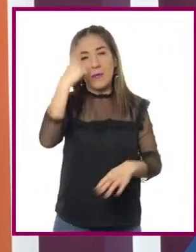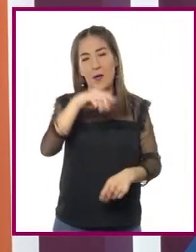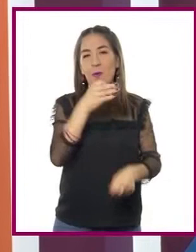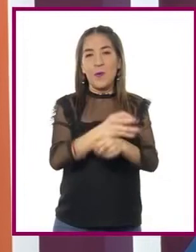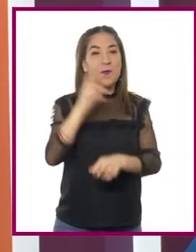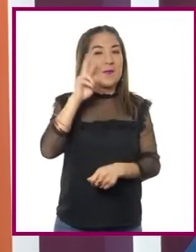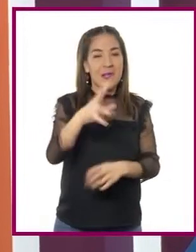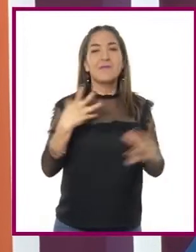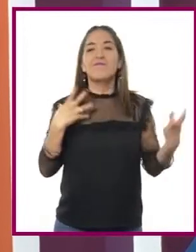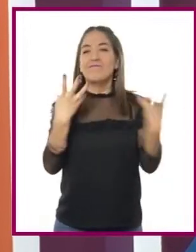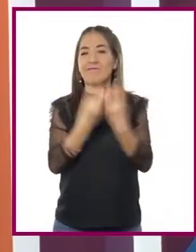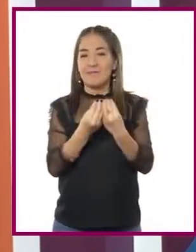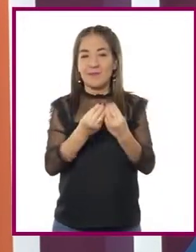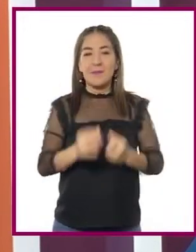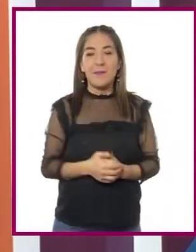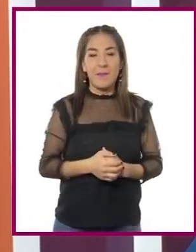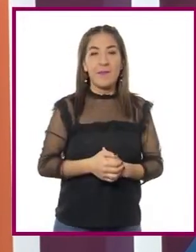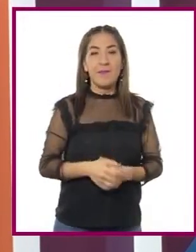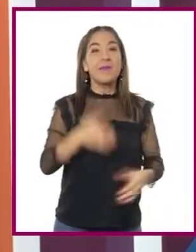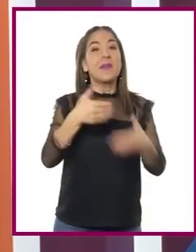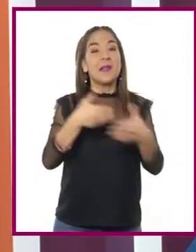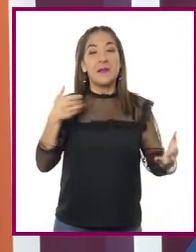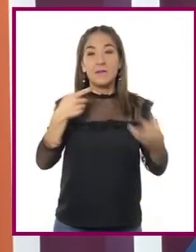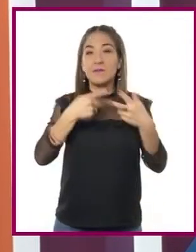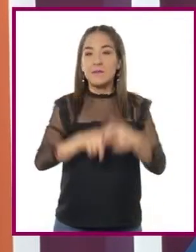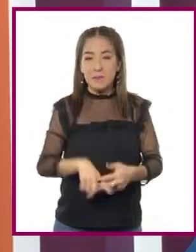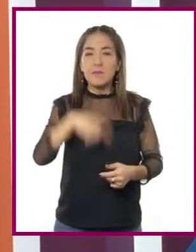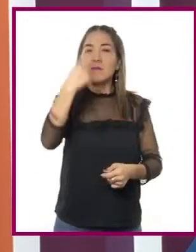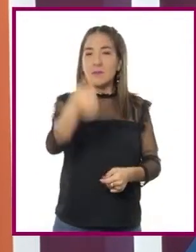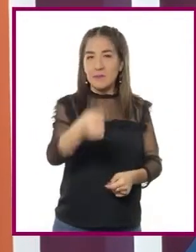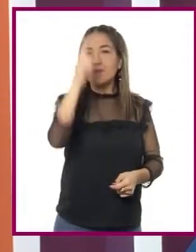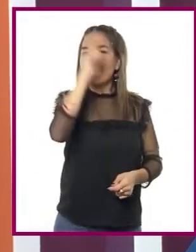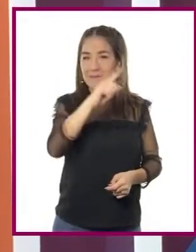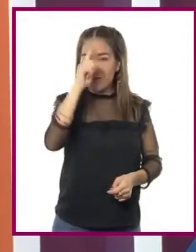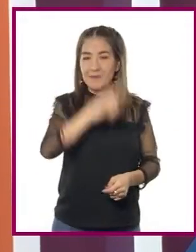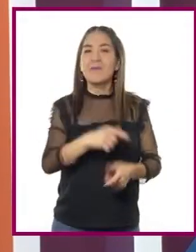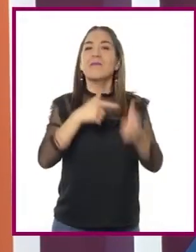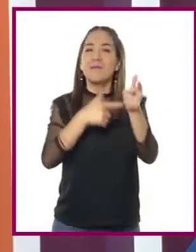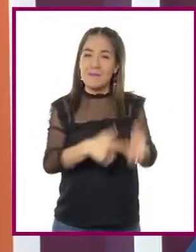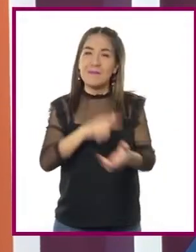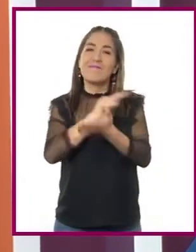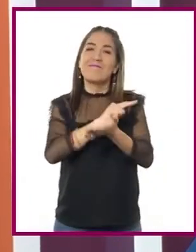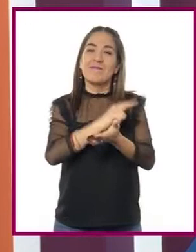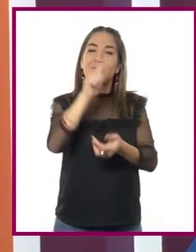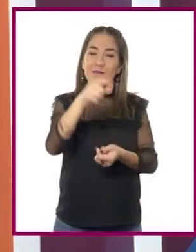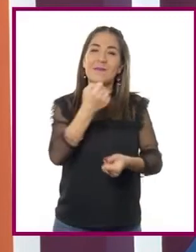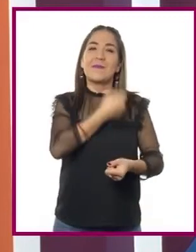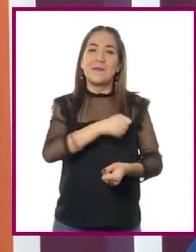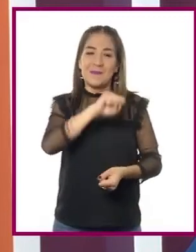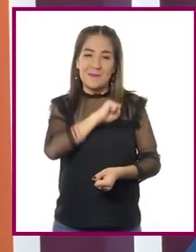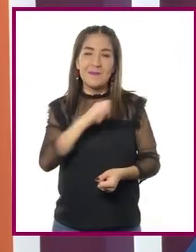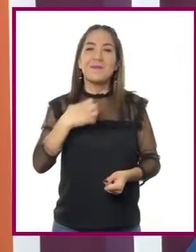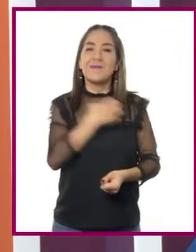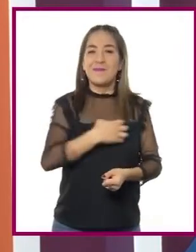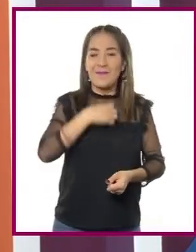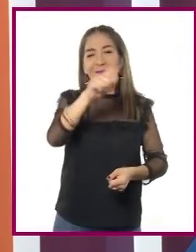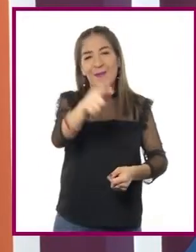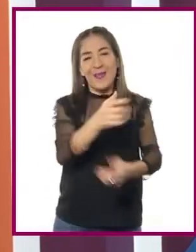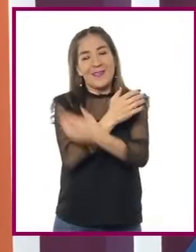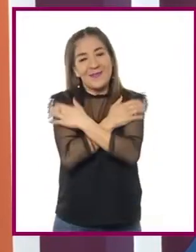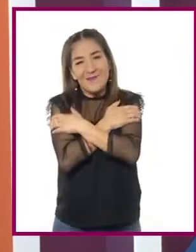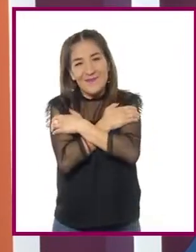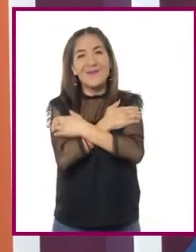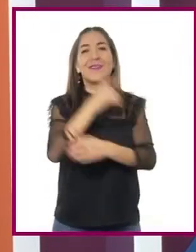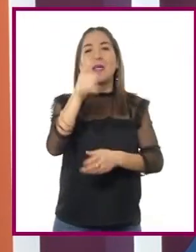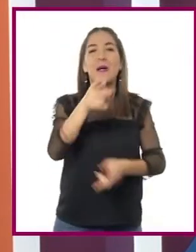forma conjunta. Pero antes de comenzar, les recordamos la importancia de la salud emocional. Abrácense, dialoguen